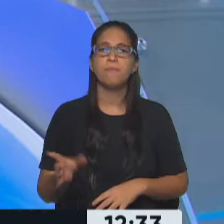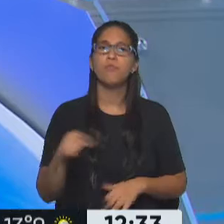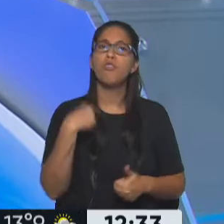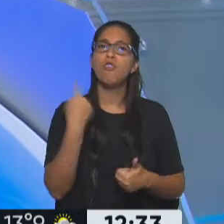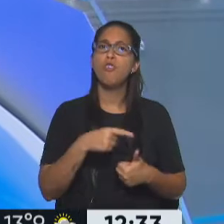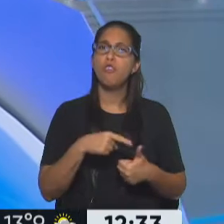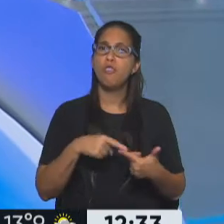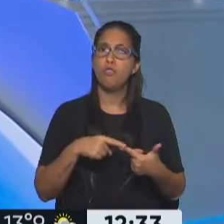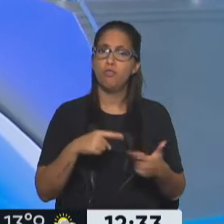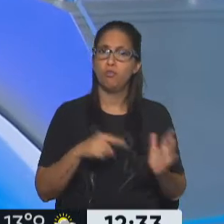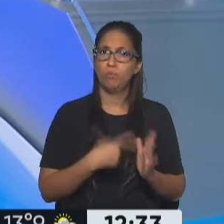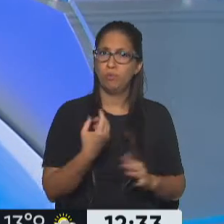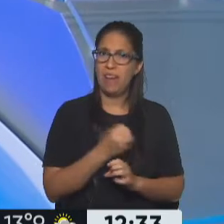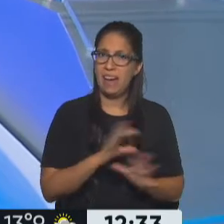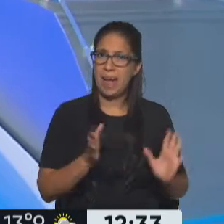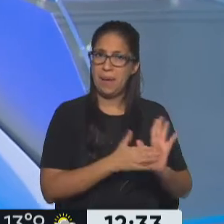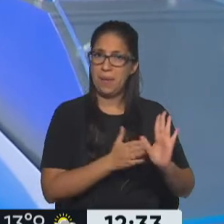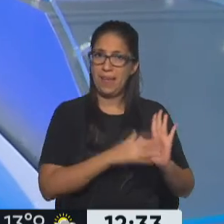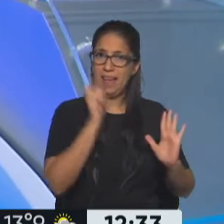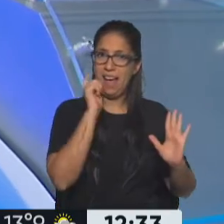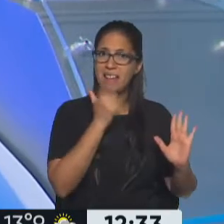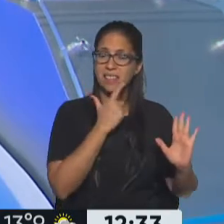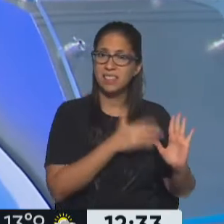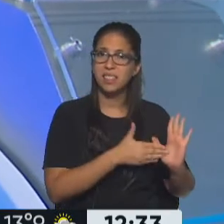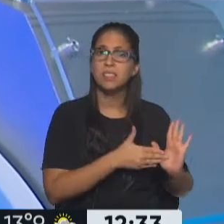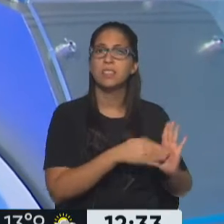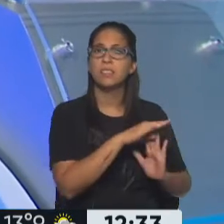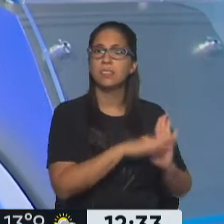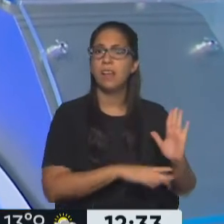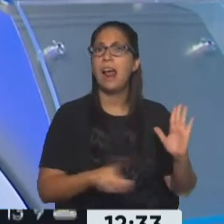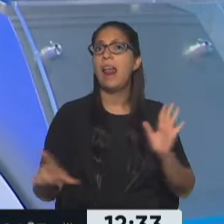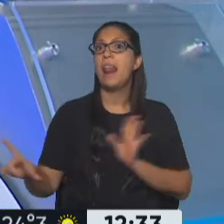el precio y la tarifa de gas que uno paga es que por ley,